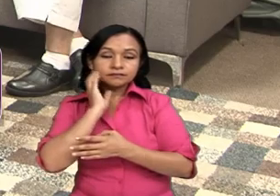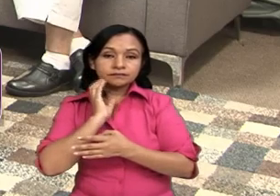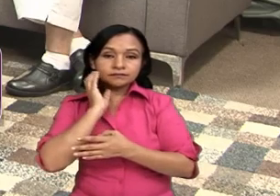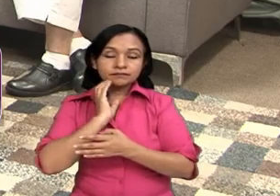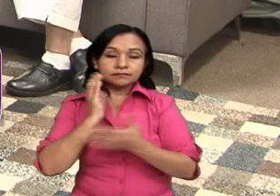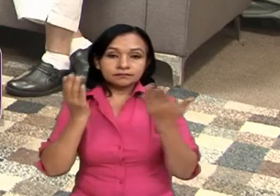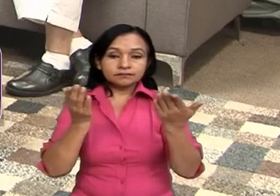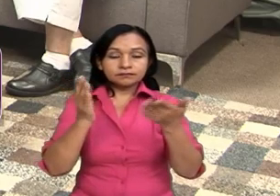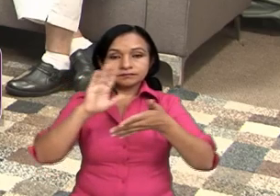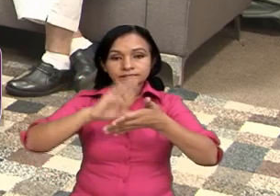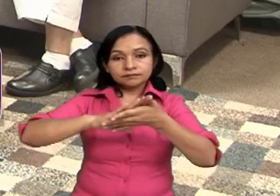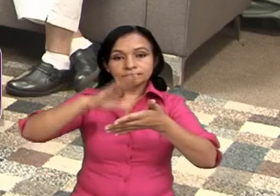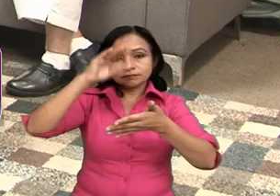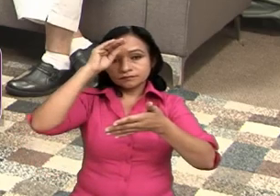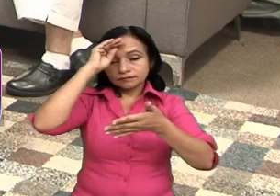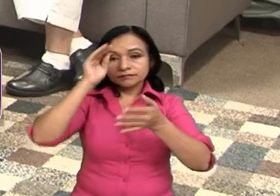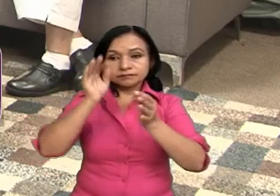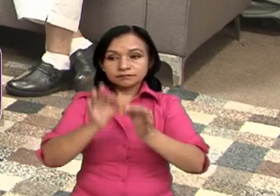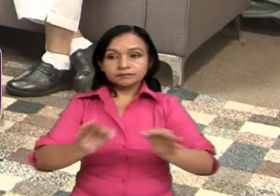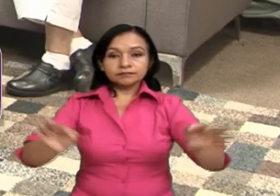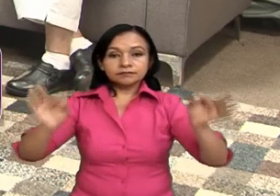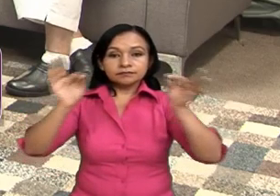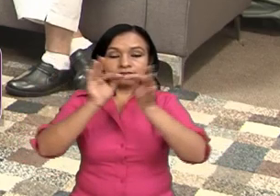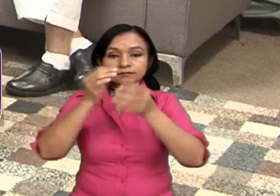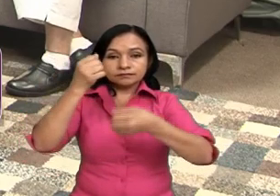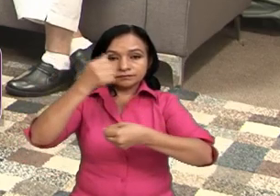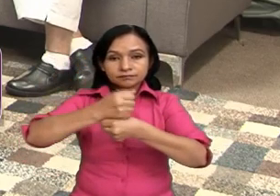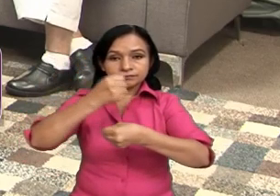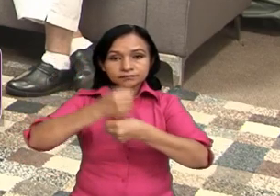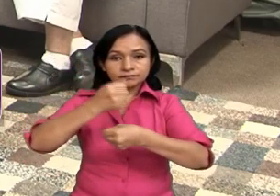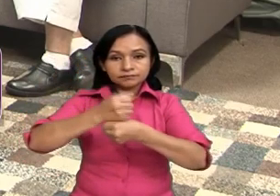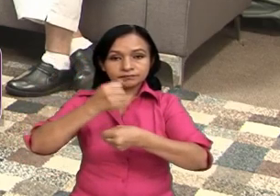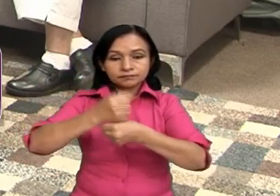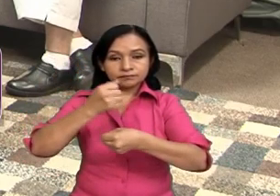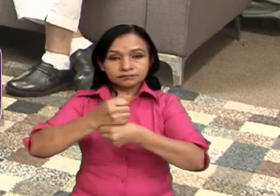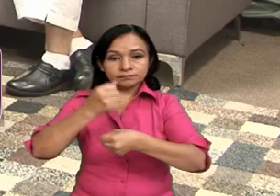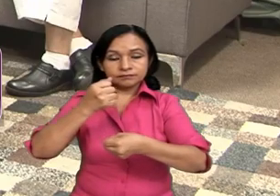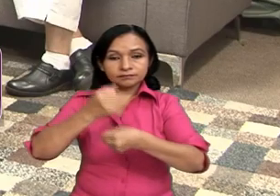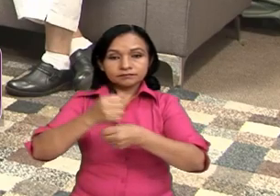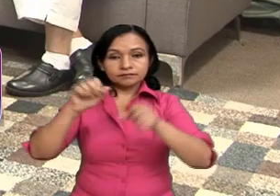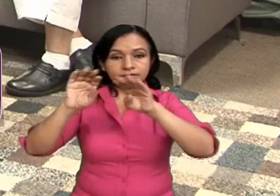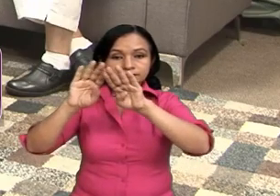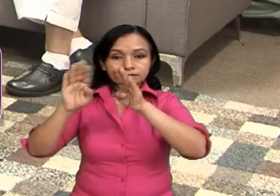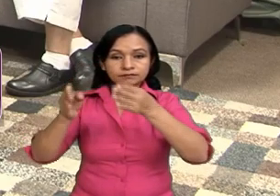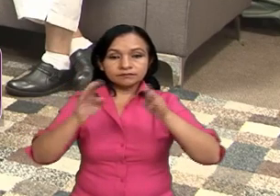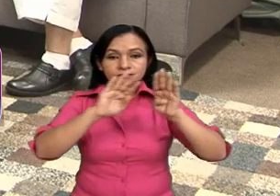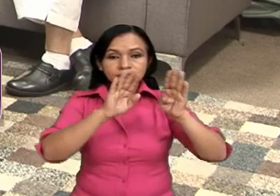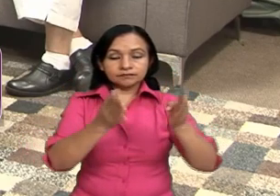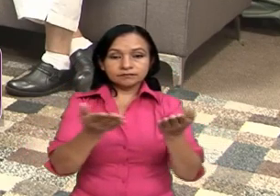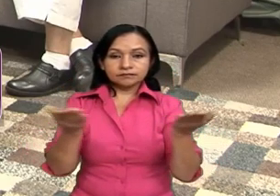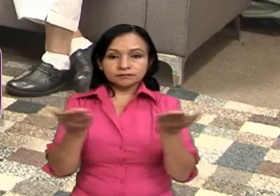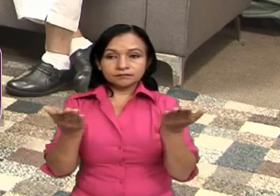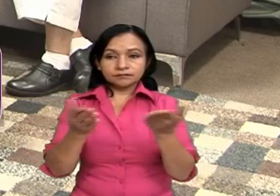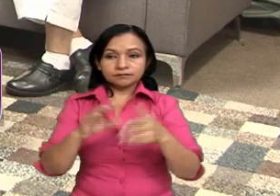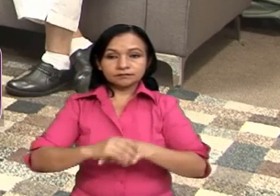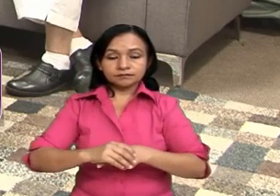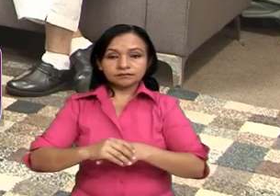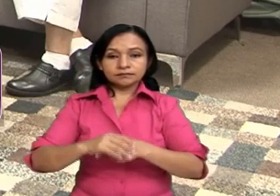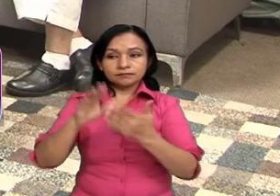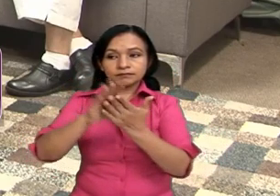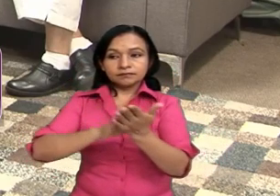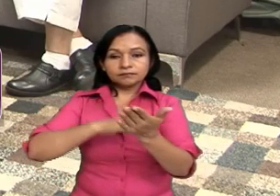curva de aprendizaje bastante amplia en cuanto al trabajo, y en este caso el trabajo con las mujeres, ¿no? Exactamente, y si nos vamos a